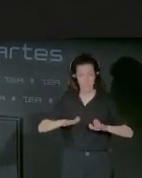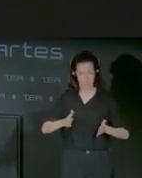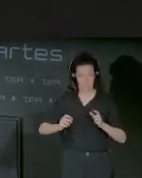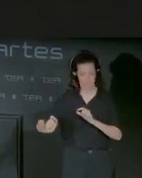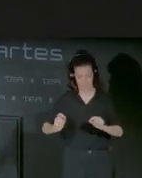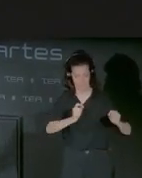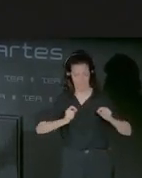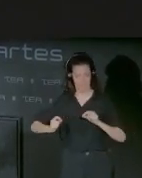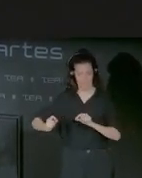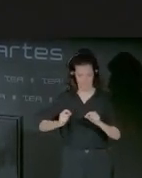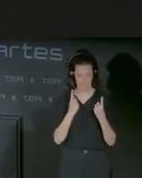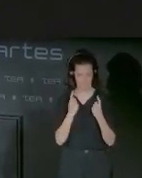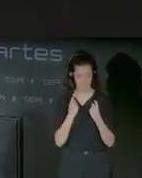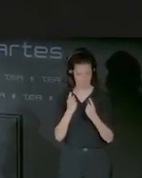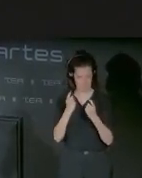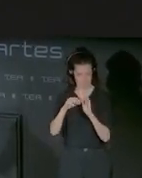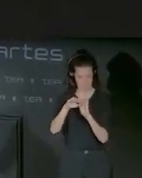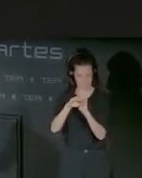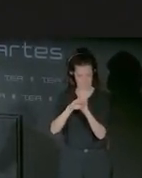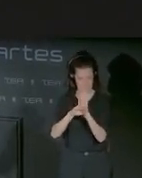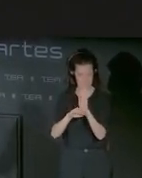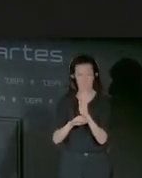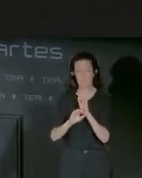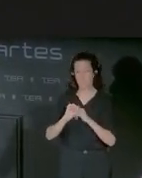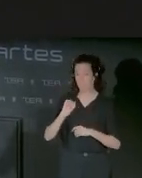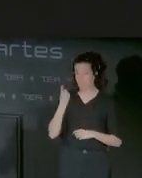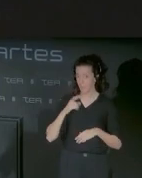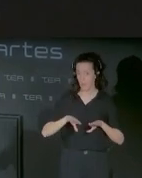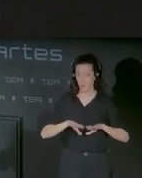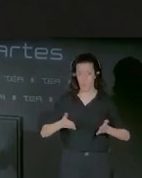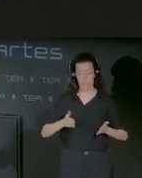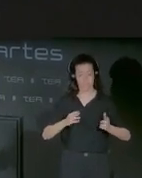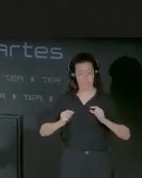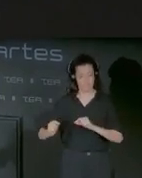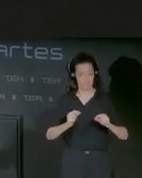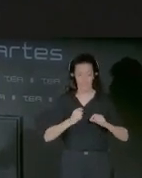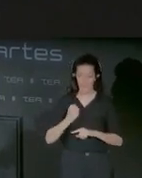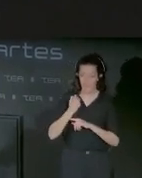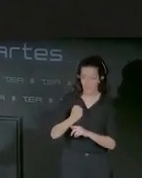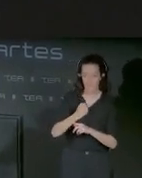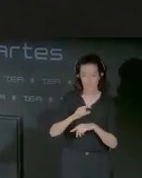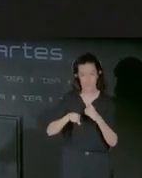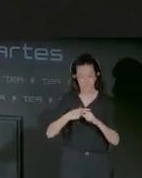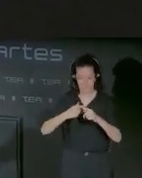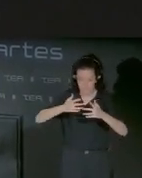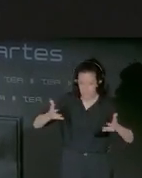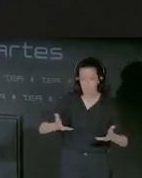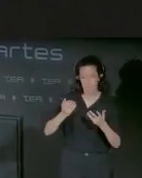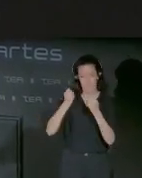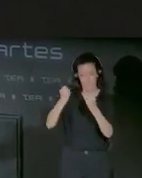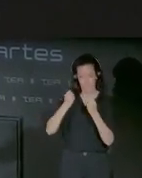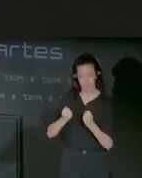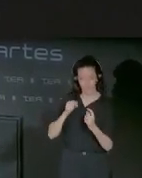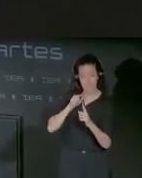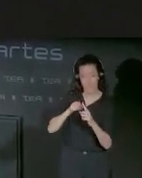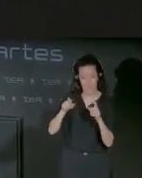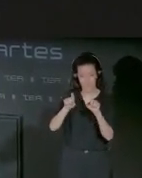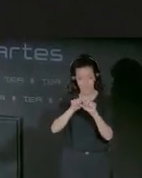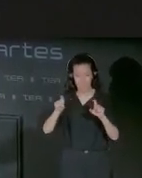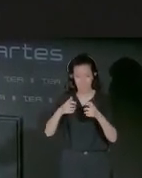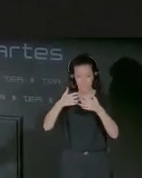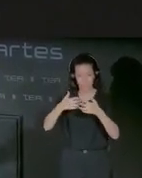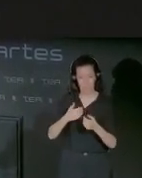lugar, va a tener lugar la mesa sobre apoyo e impulso institucional al ecosistema europeo de los videojuegos. El objetivo de esta mesa